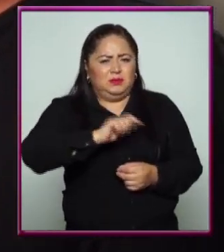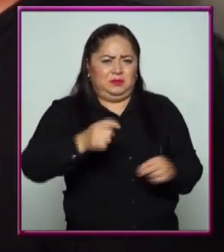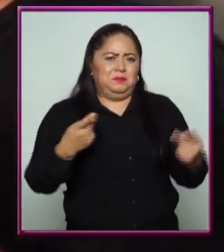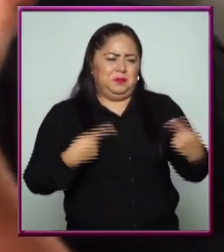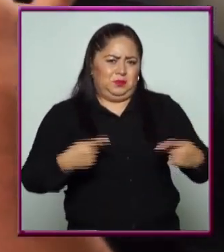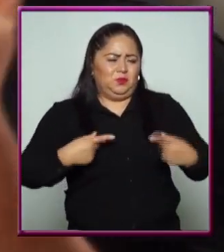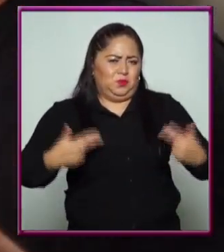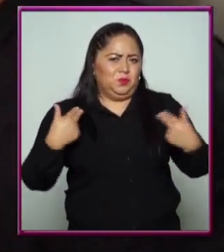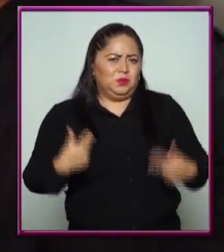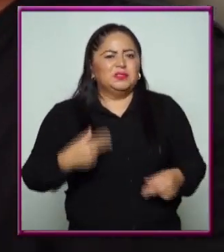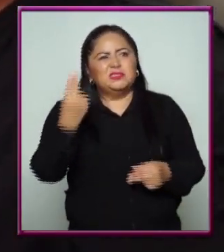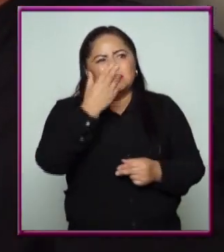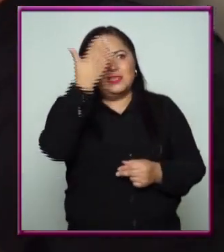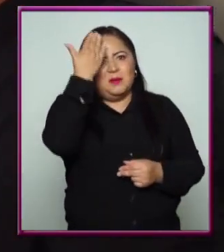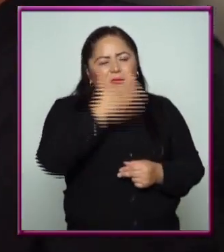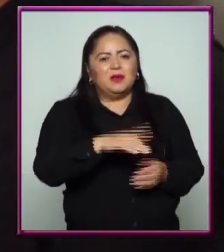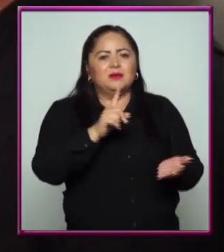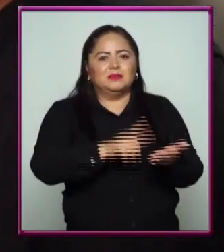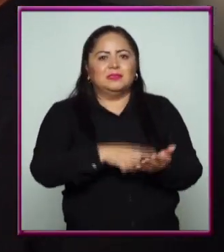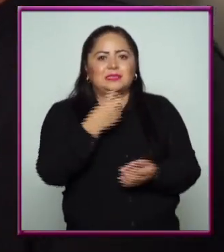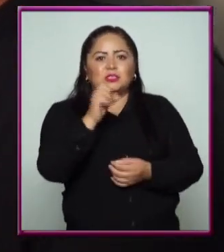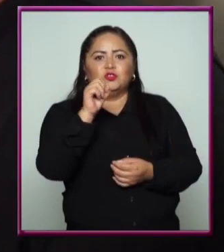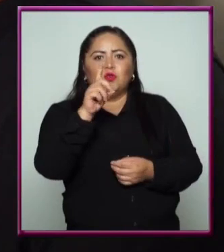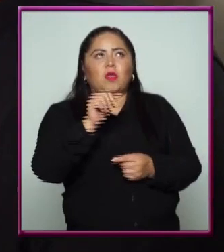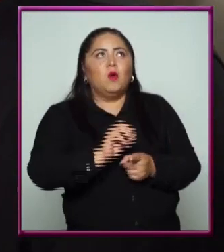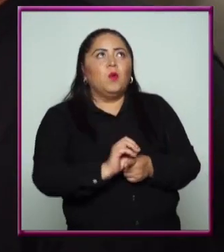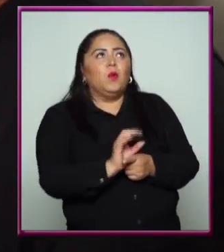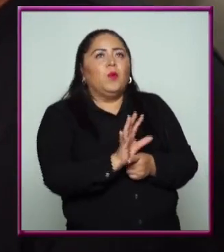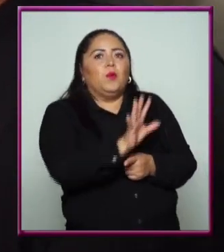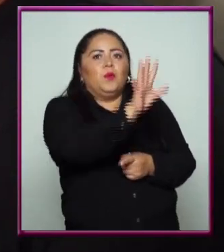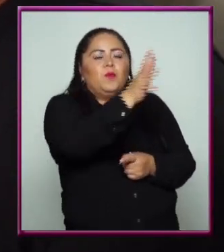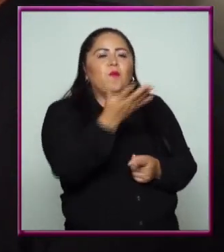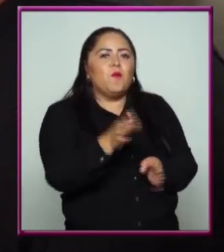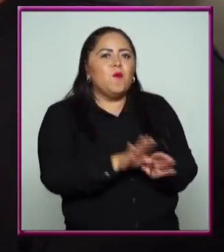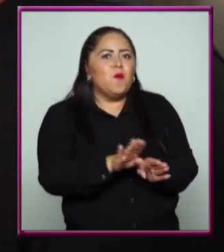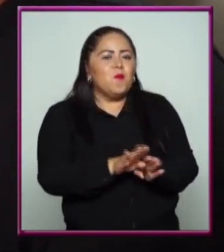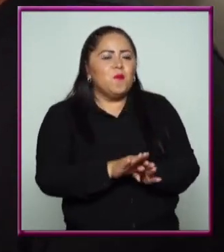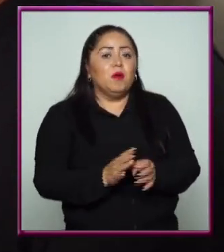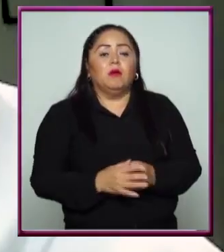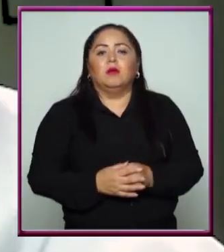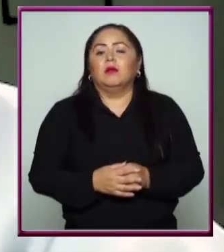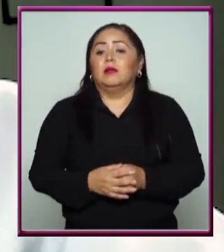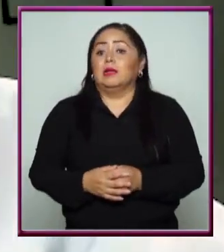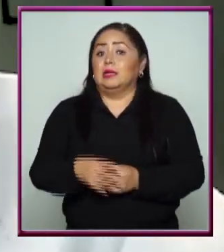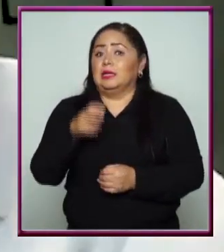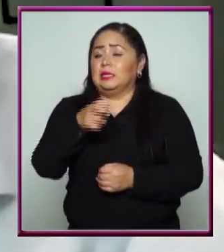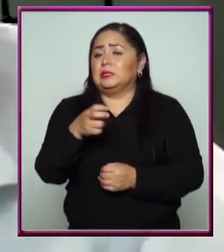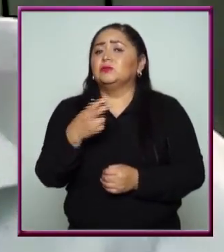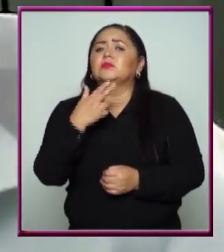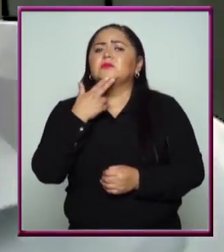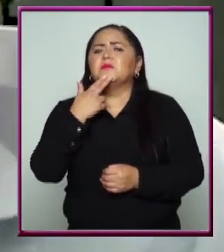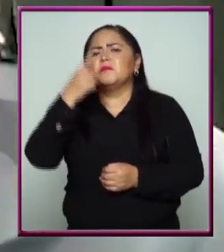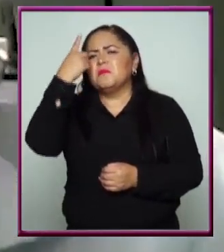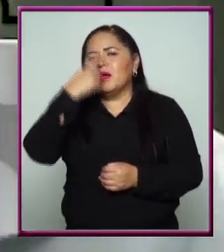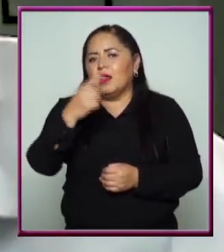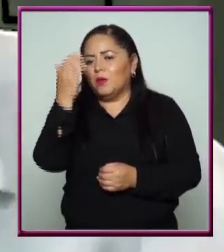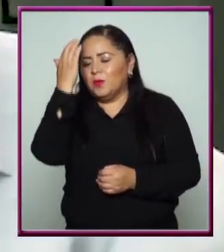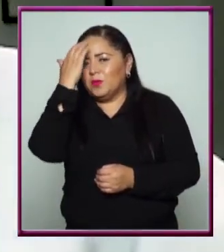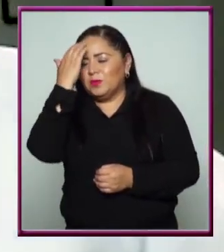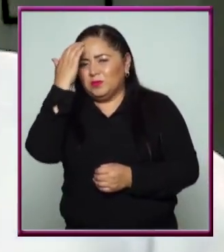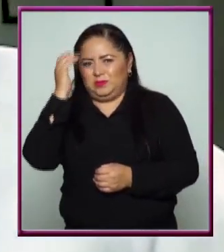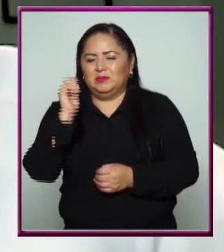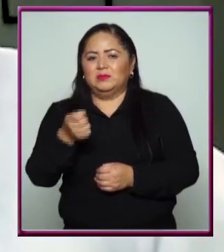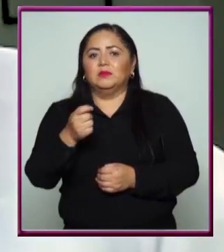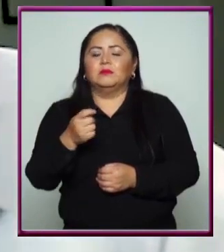humanidad, el saber que mandamos esta sonda hacia allá? Bueno, nos va a servir para conocer al